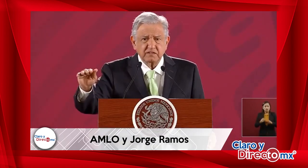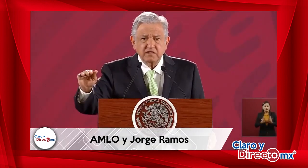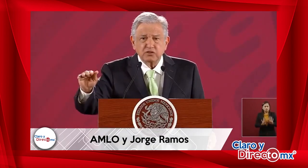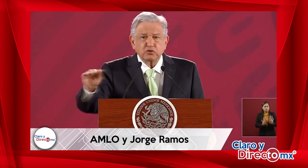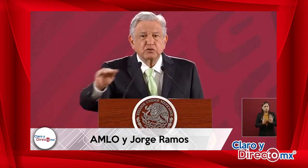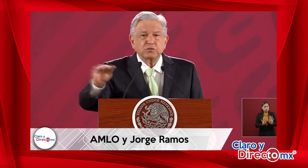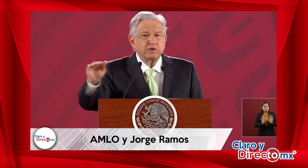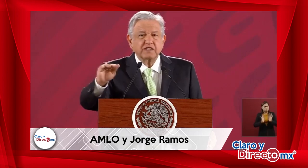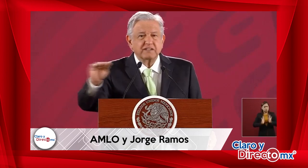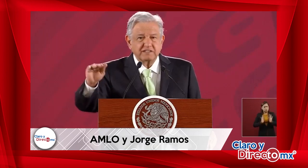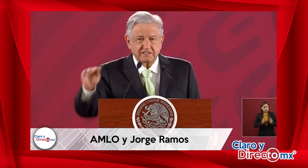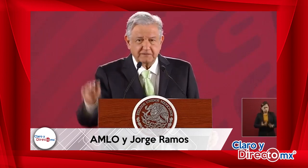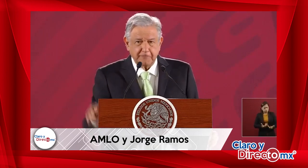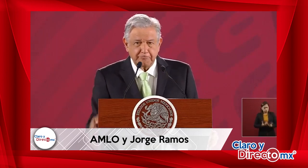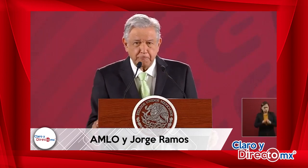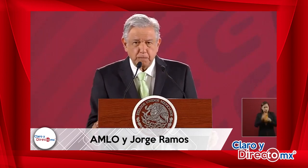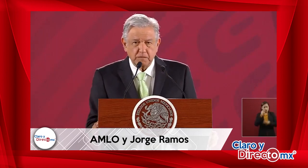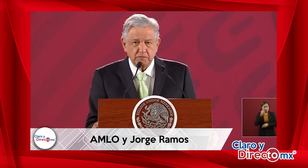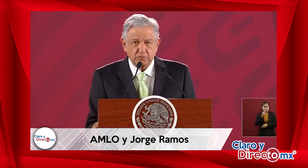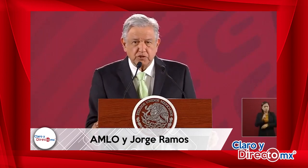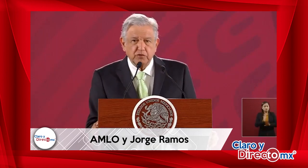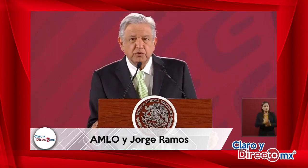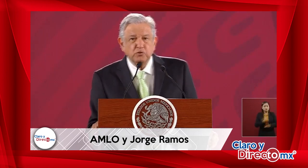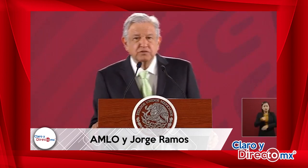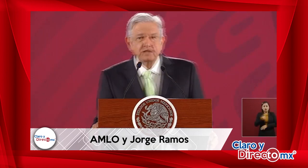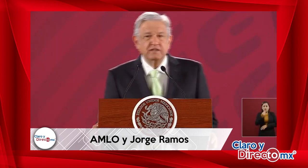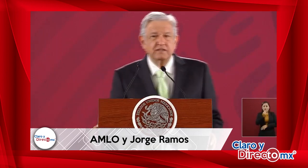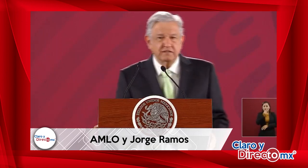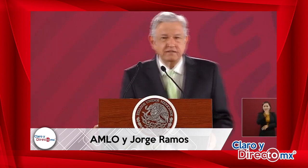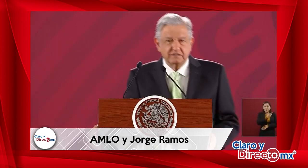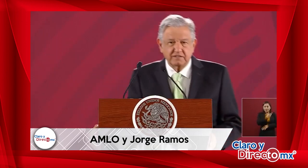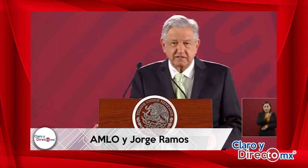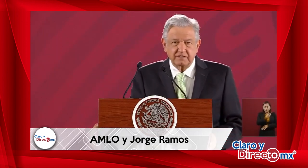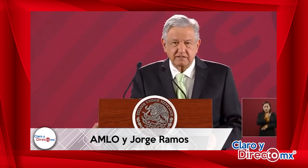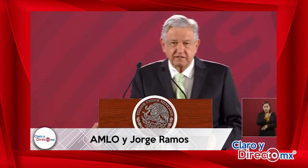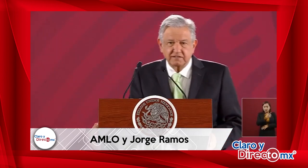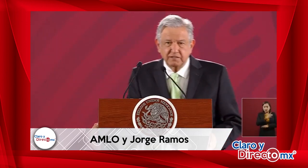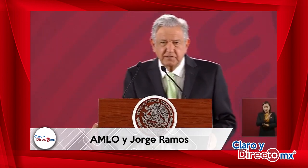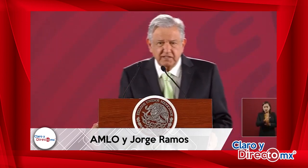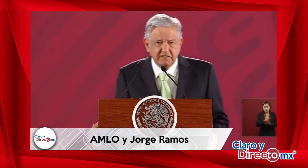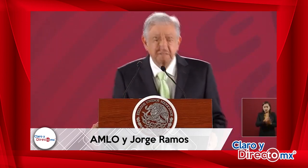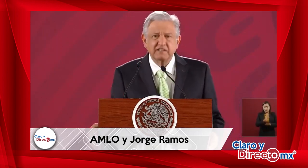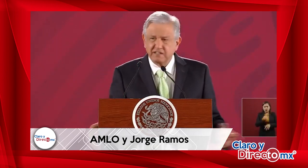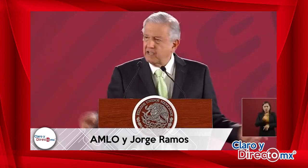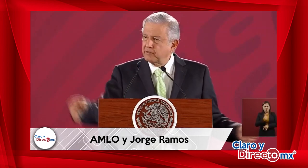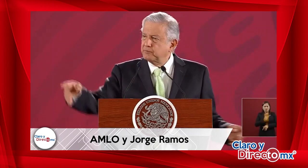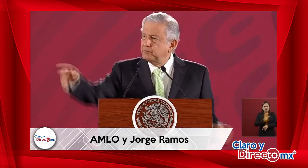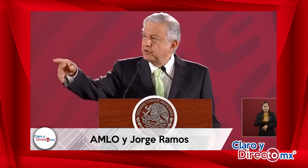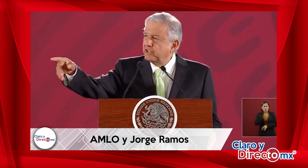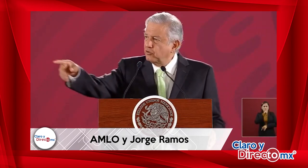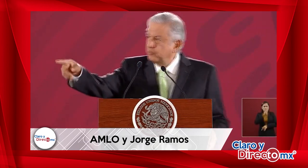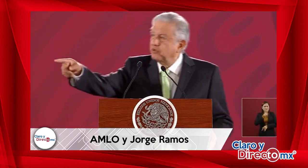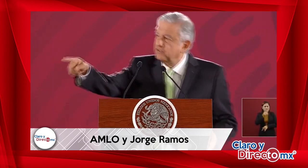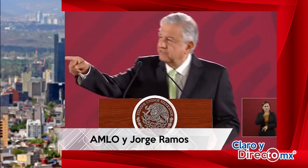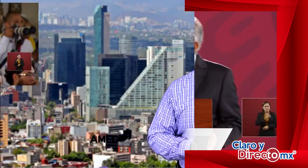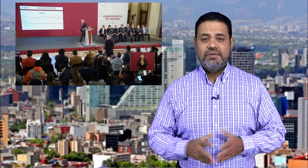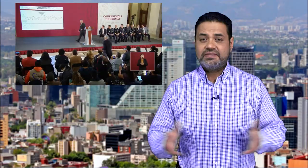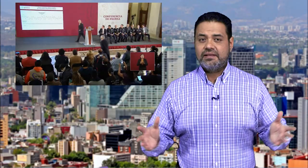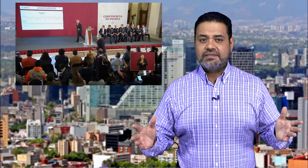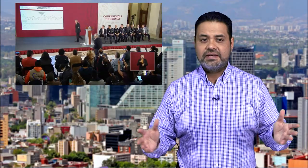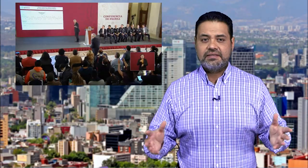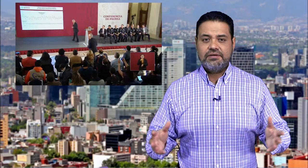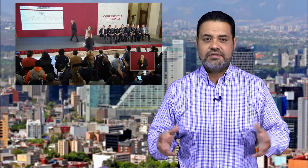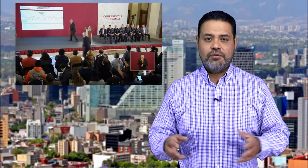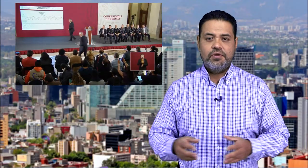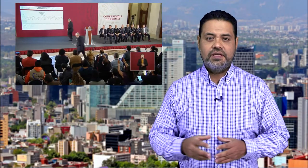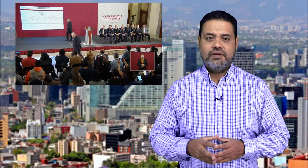Vamos viéndolas. Yo no te voy a decir, porque no me gusta decir mentiras. A ver, ¿por qué no pones? Más